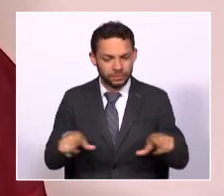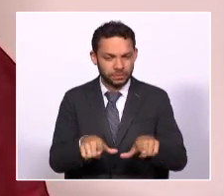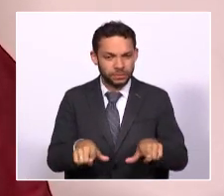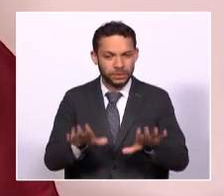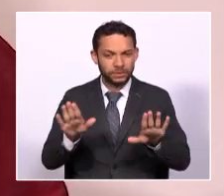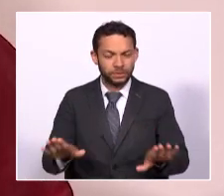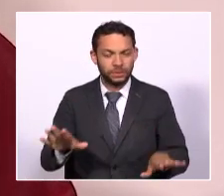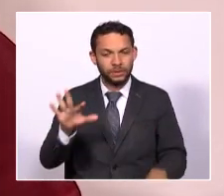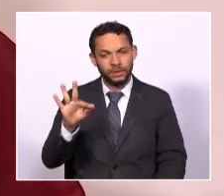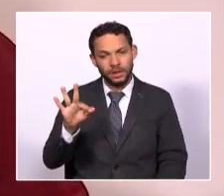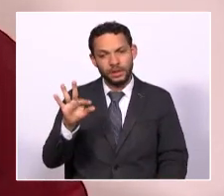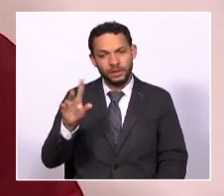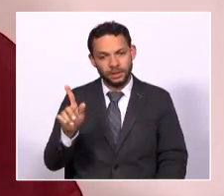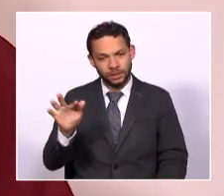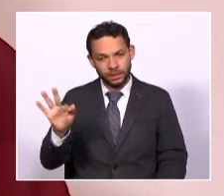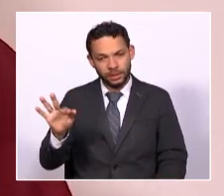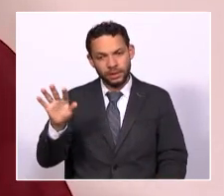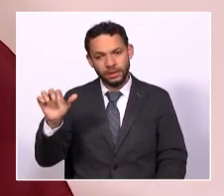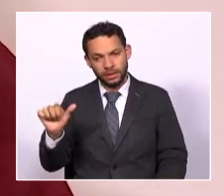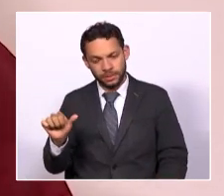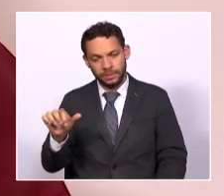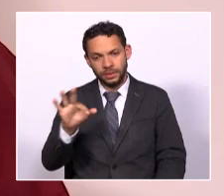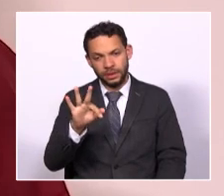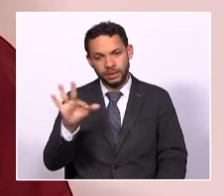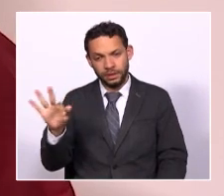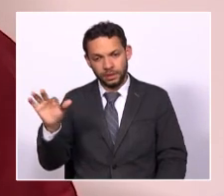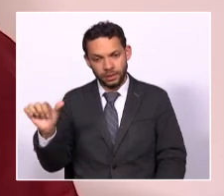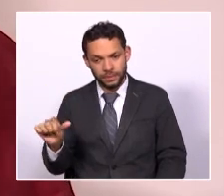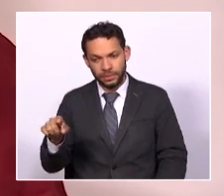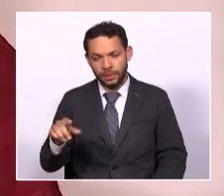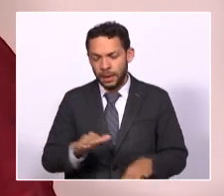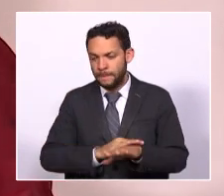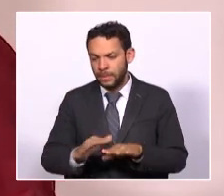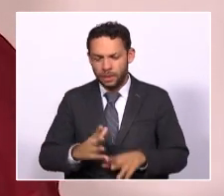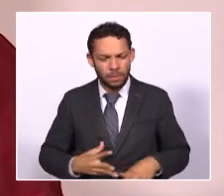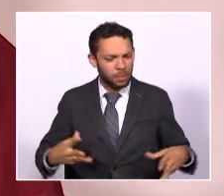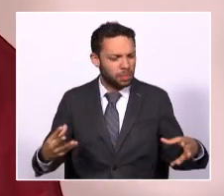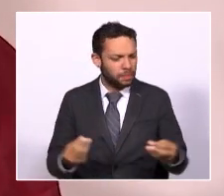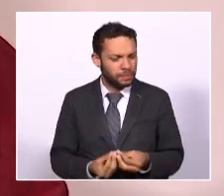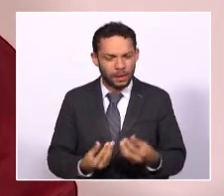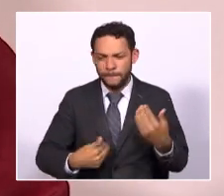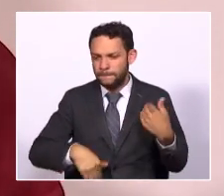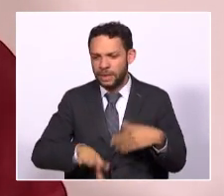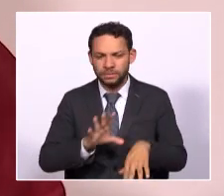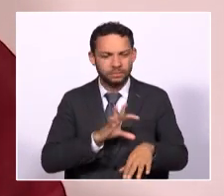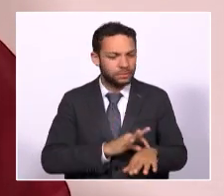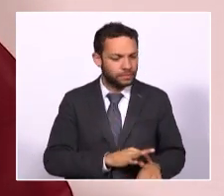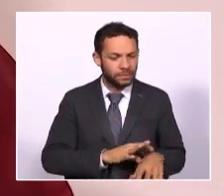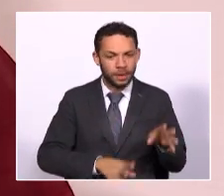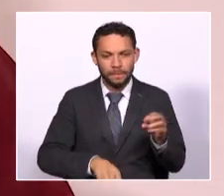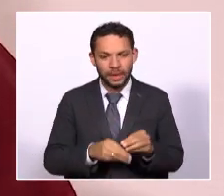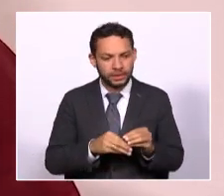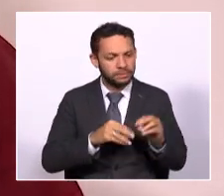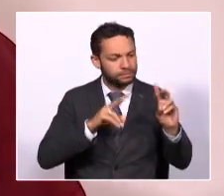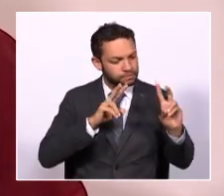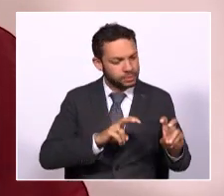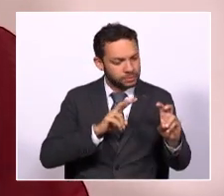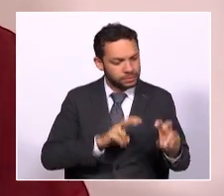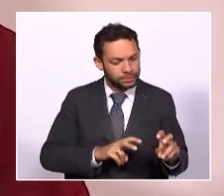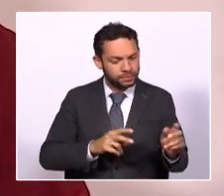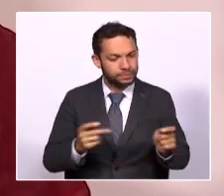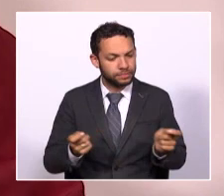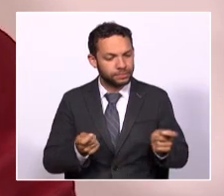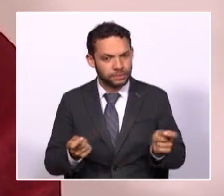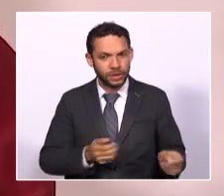TTA, trastorno por trauma acumulativo, la segunda causa de consulta médica en el mundo en este momento y la de mayor riesgo